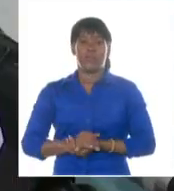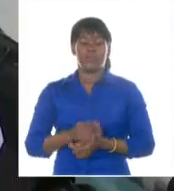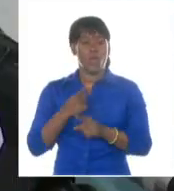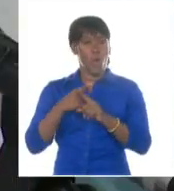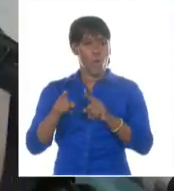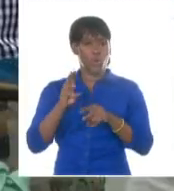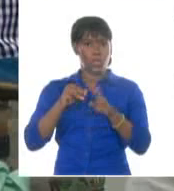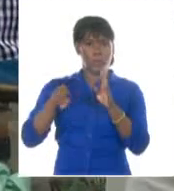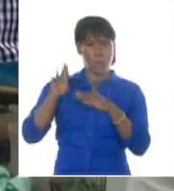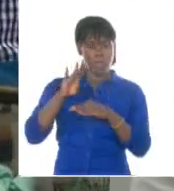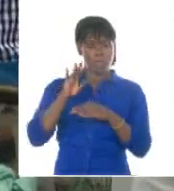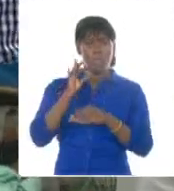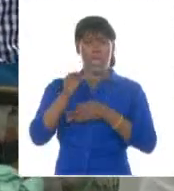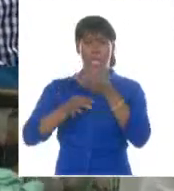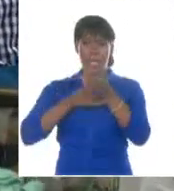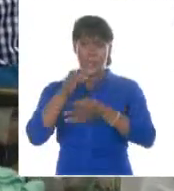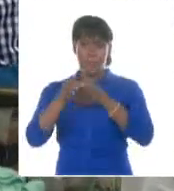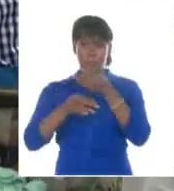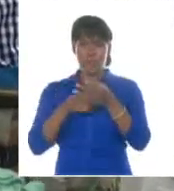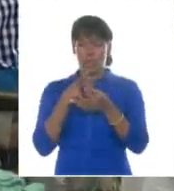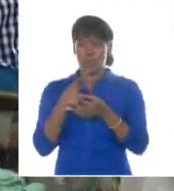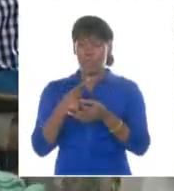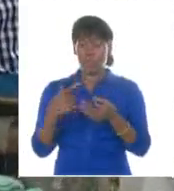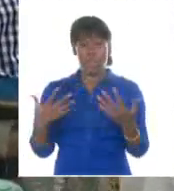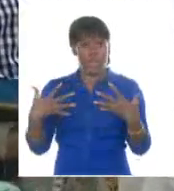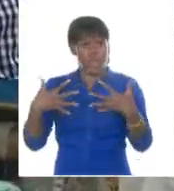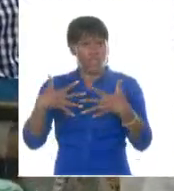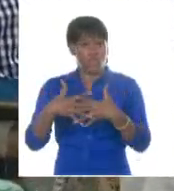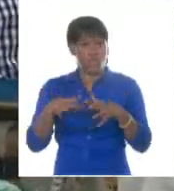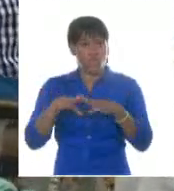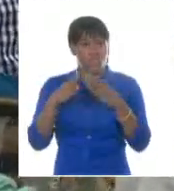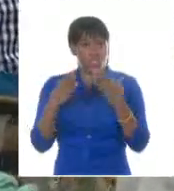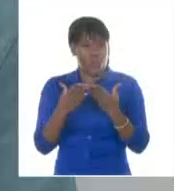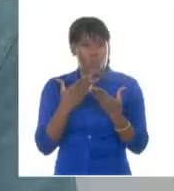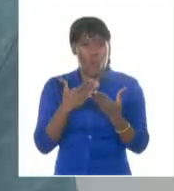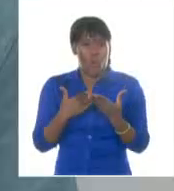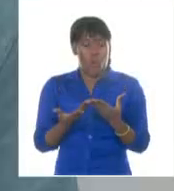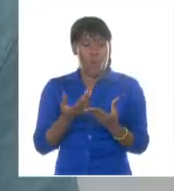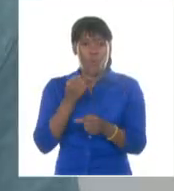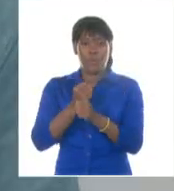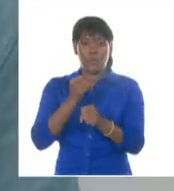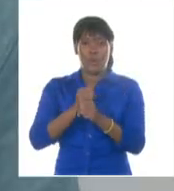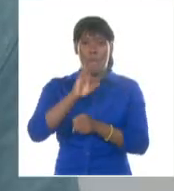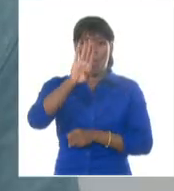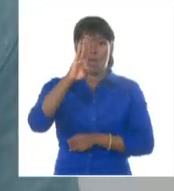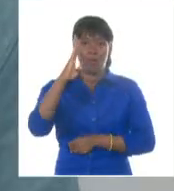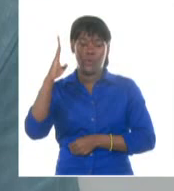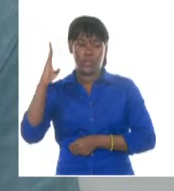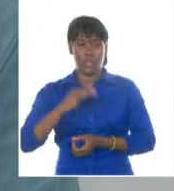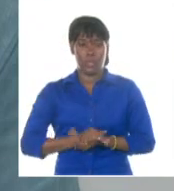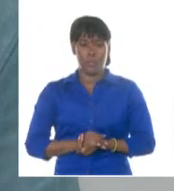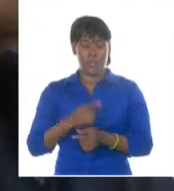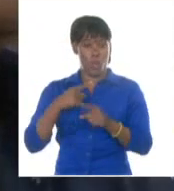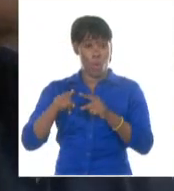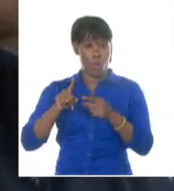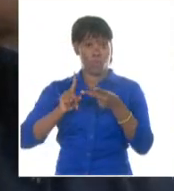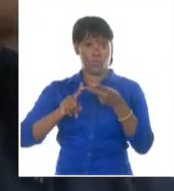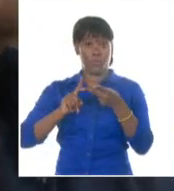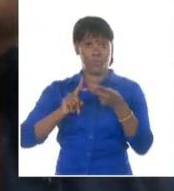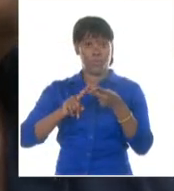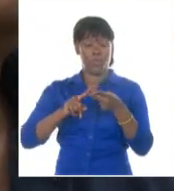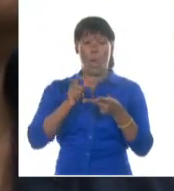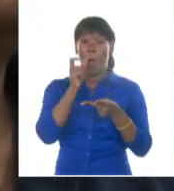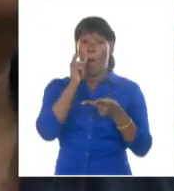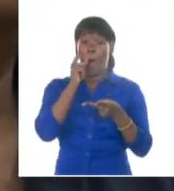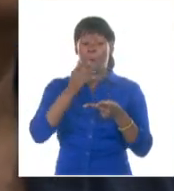García Carranza, quien evocó la relación de Carpentier con la Biblioteca Nacional. El editor y poeta Omar González se refirió al impulso